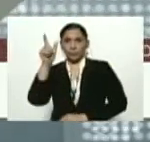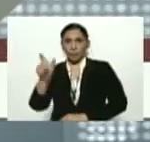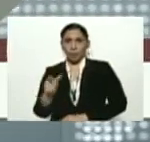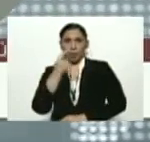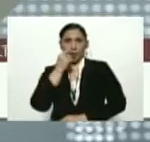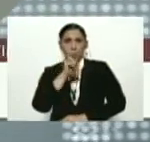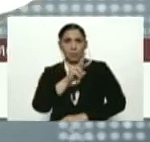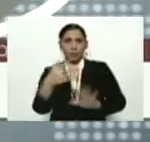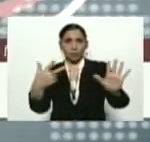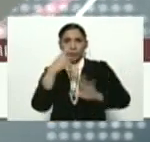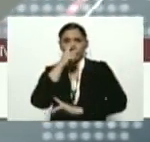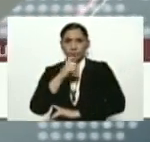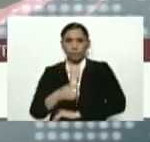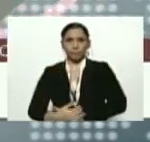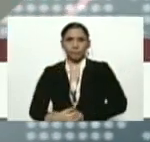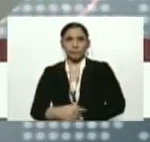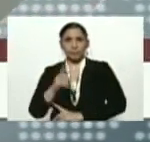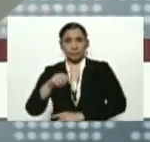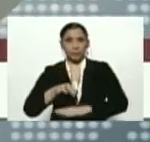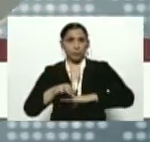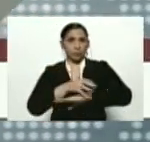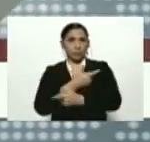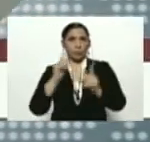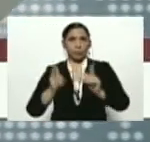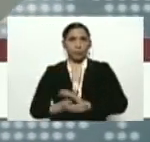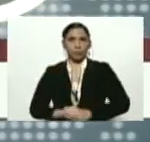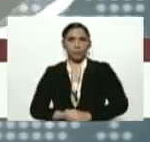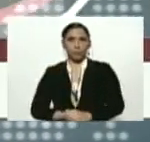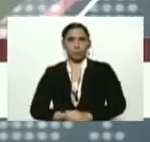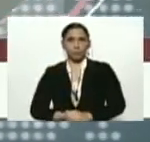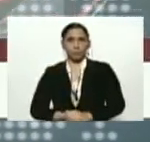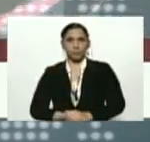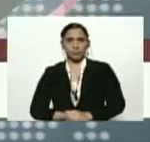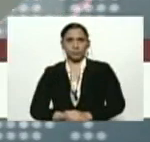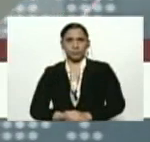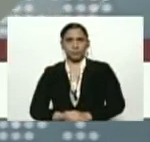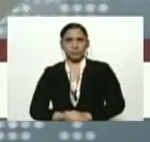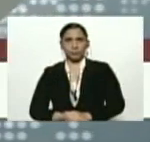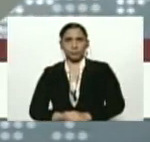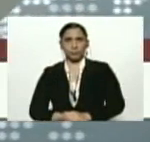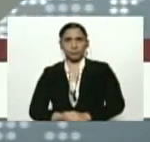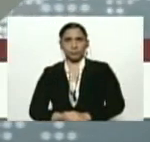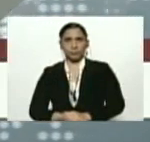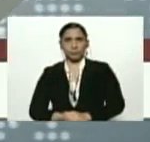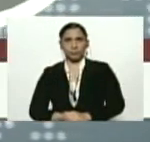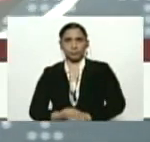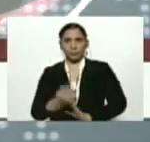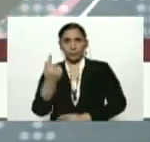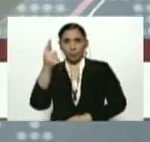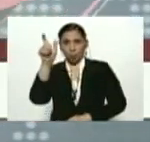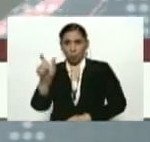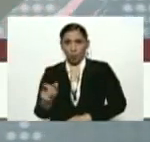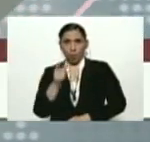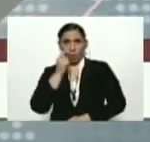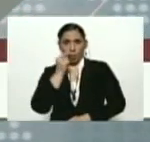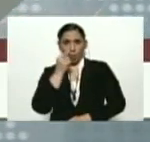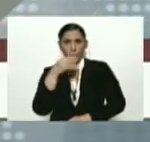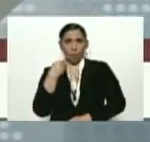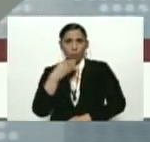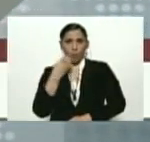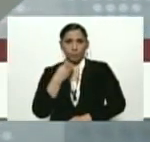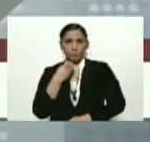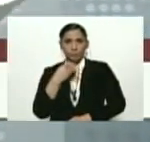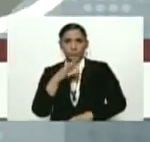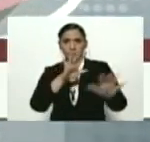28 años de edad, también del municipio Libertador, y un muchacho de 19 años de edad